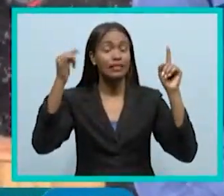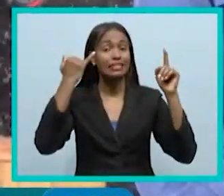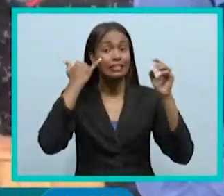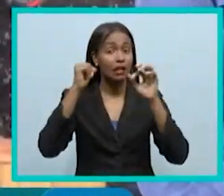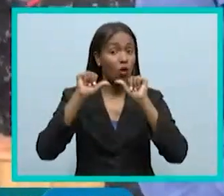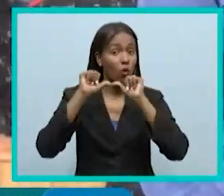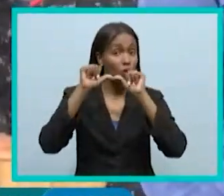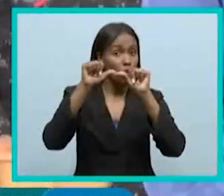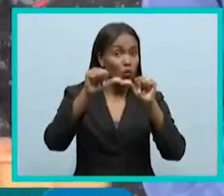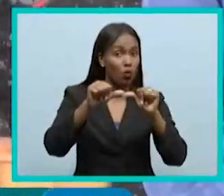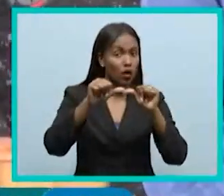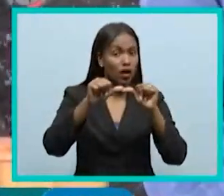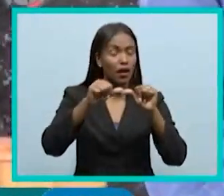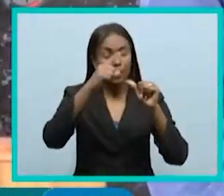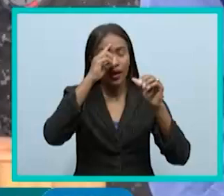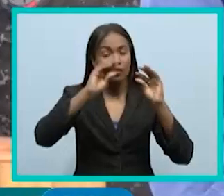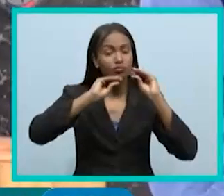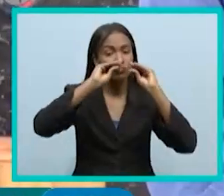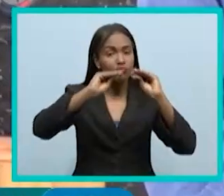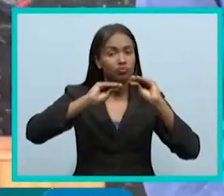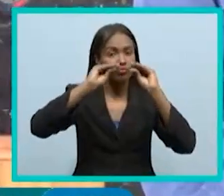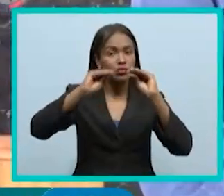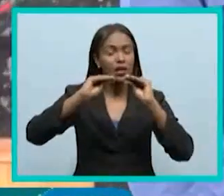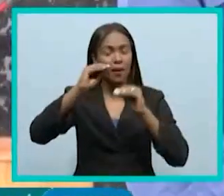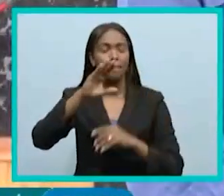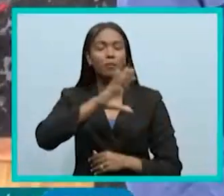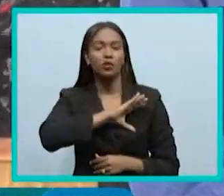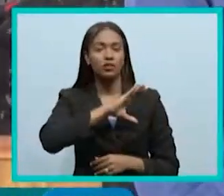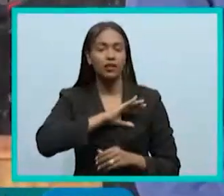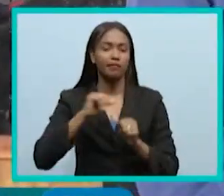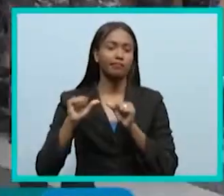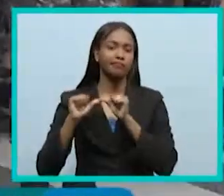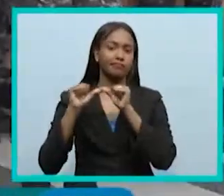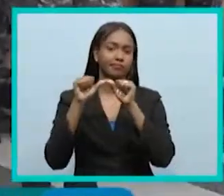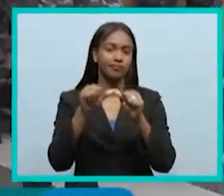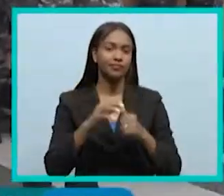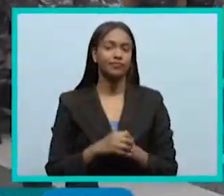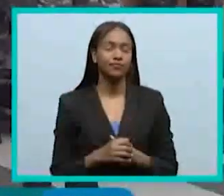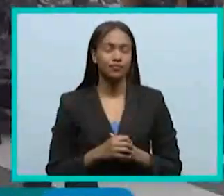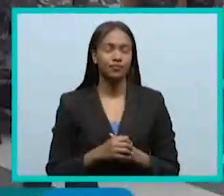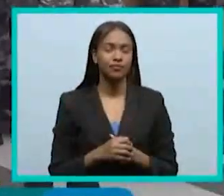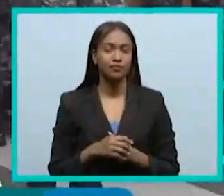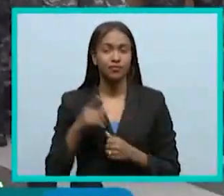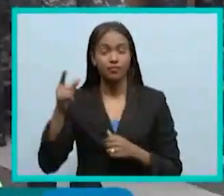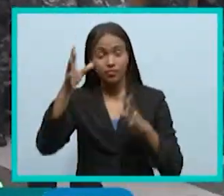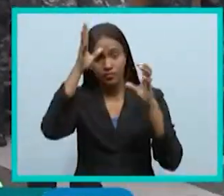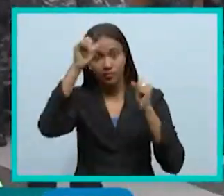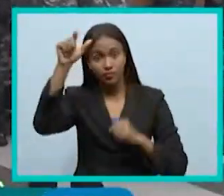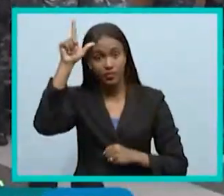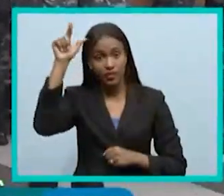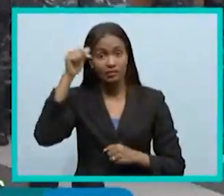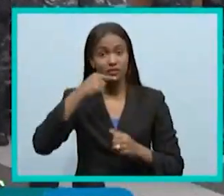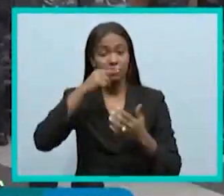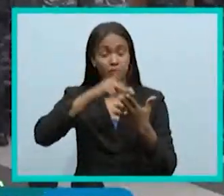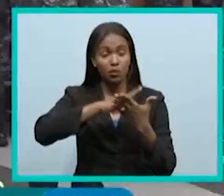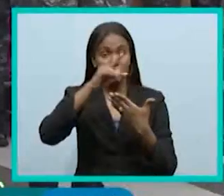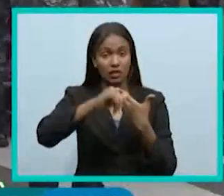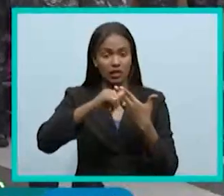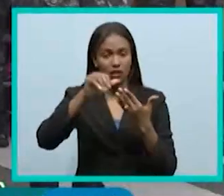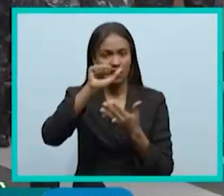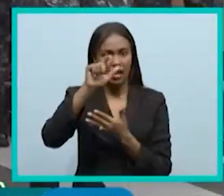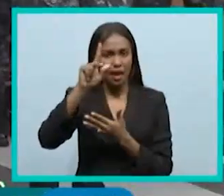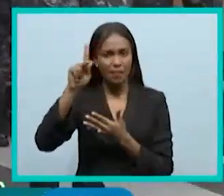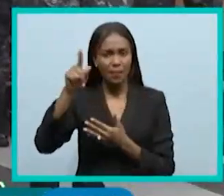continúa con la formación policial permanente. El mandatario explicó que el proyecto de denuncias